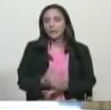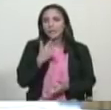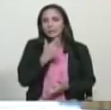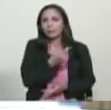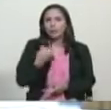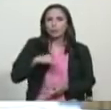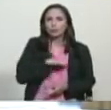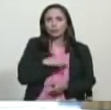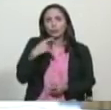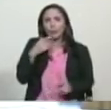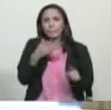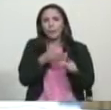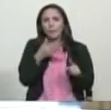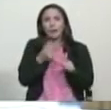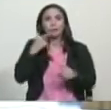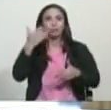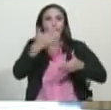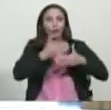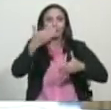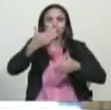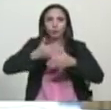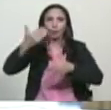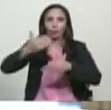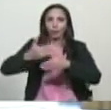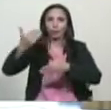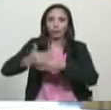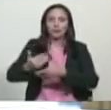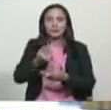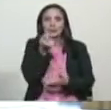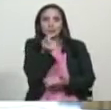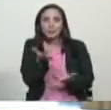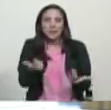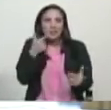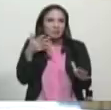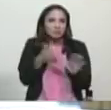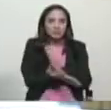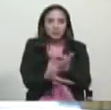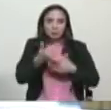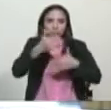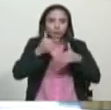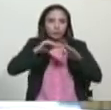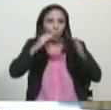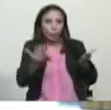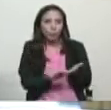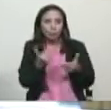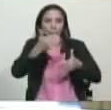siendo saboteados y bloqueados en las semillas que estamos importando del mundo.